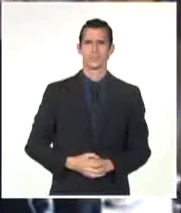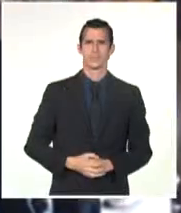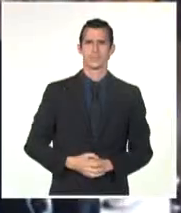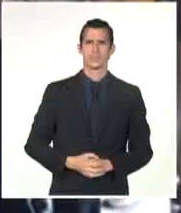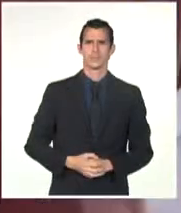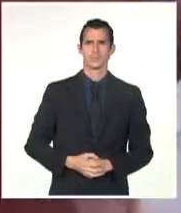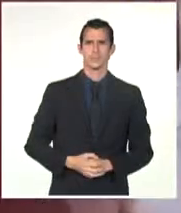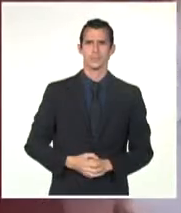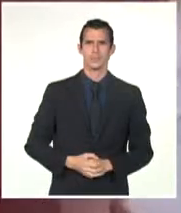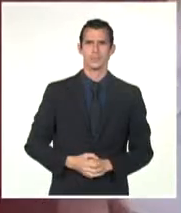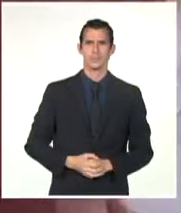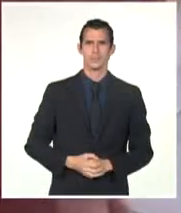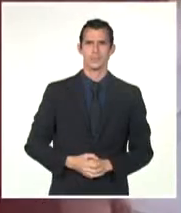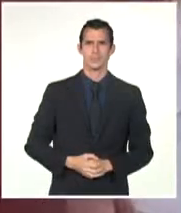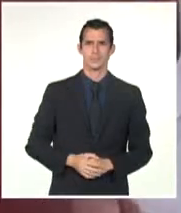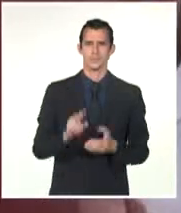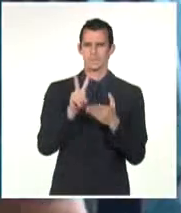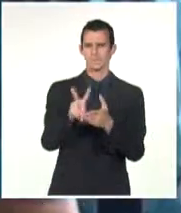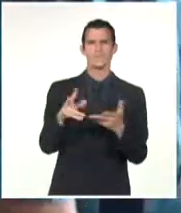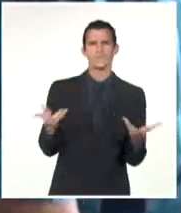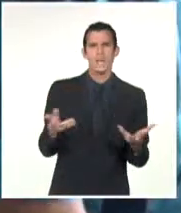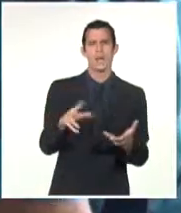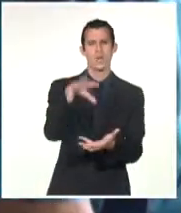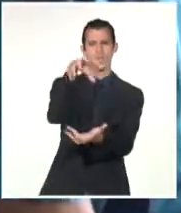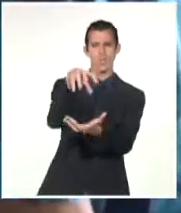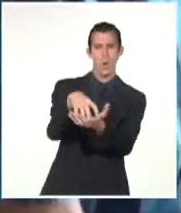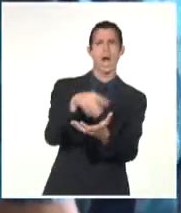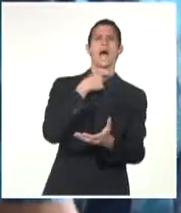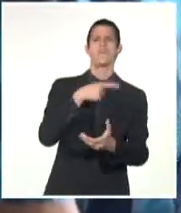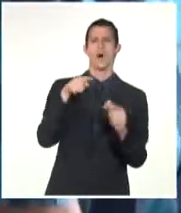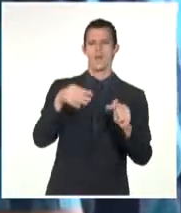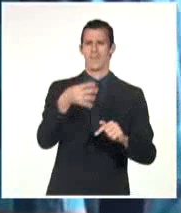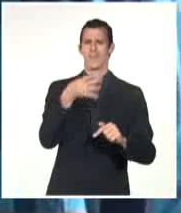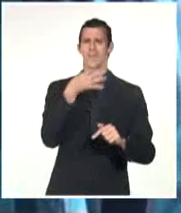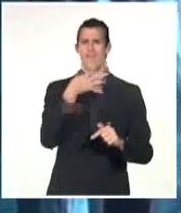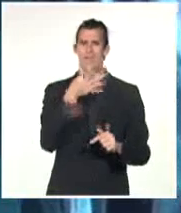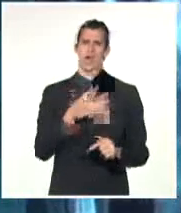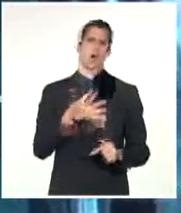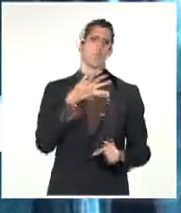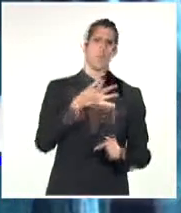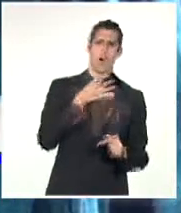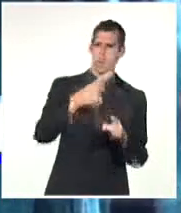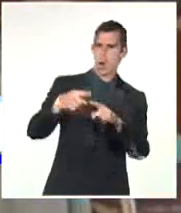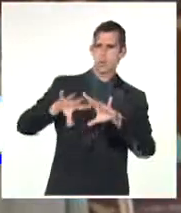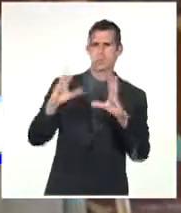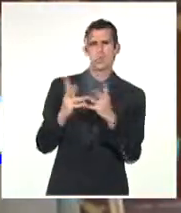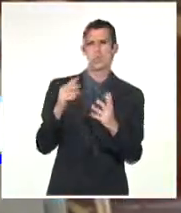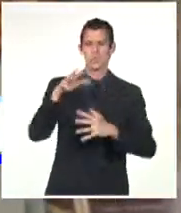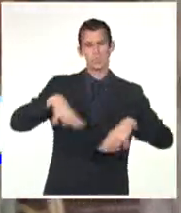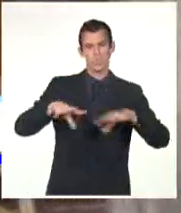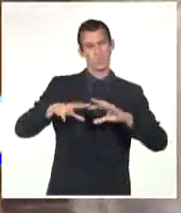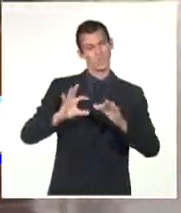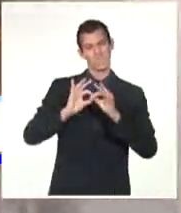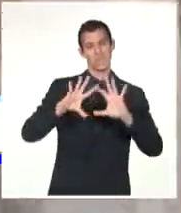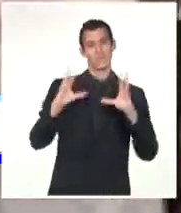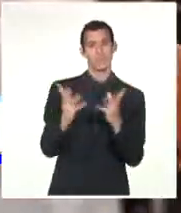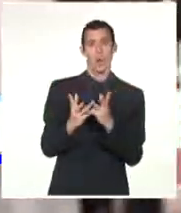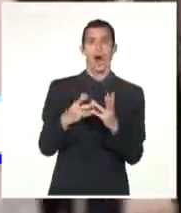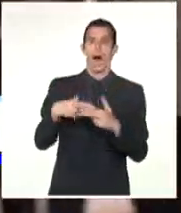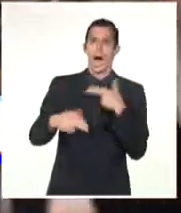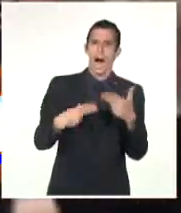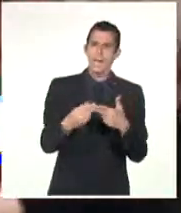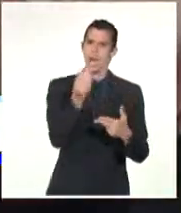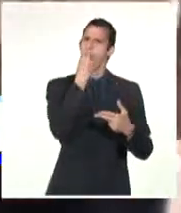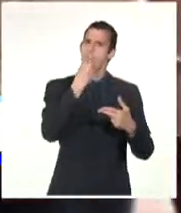la casa de los abuelos del territorio minero creada en el año 1999 con una capacidad para 30 ancianos fue remodelada y ampliada